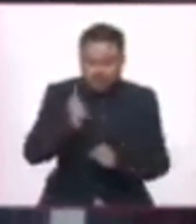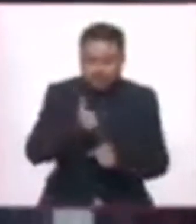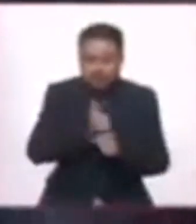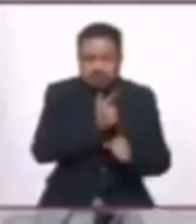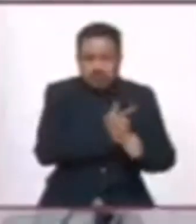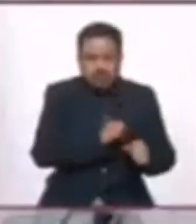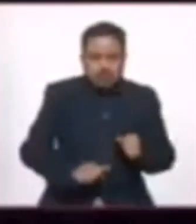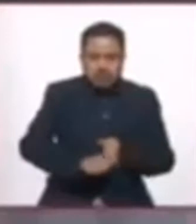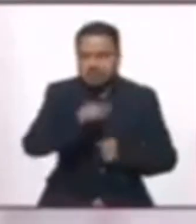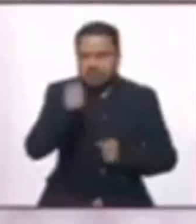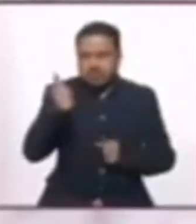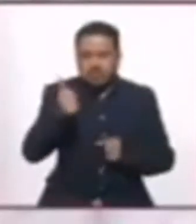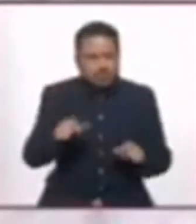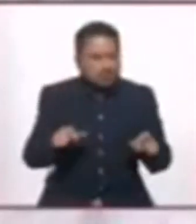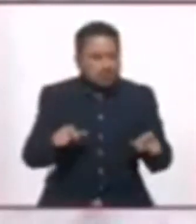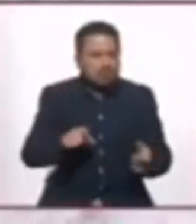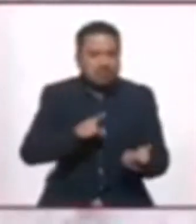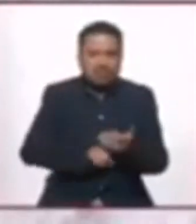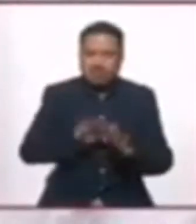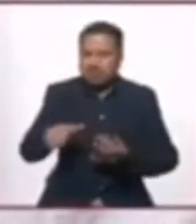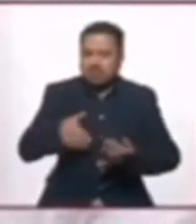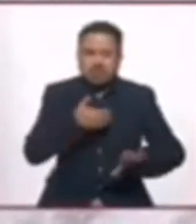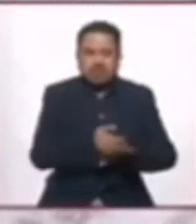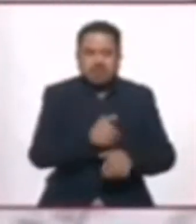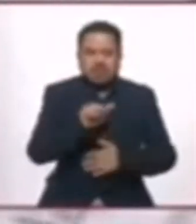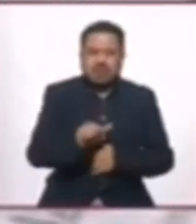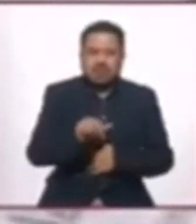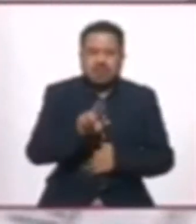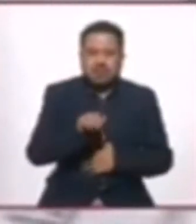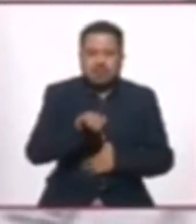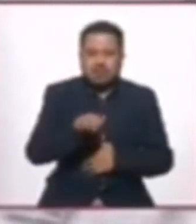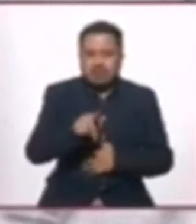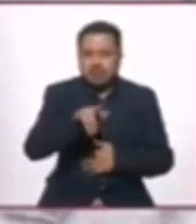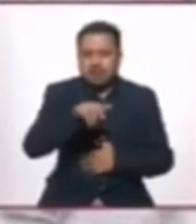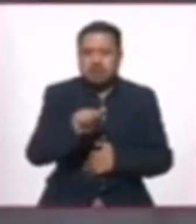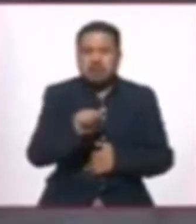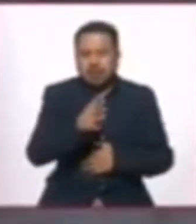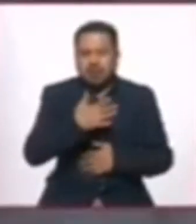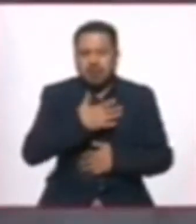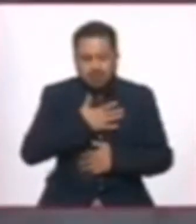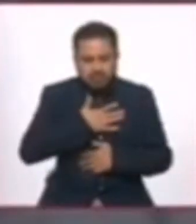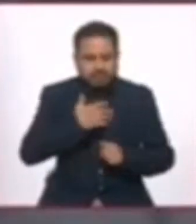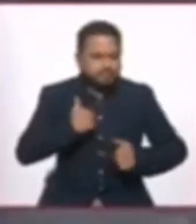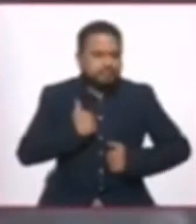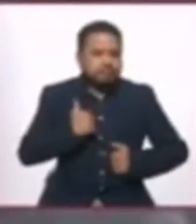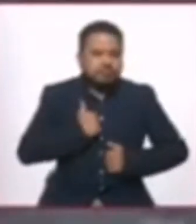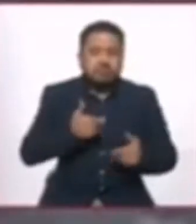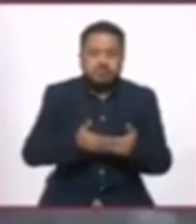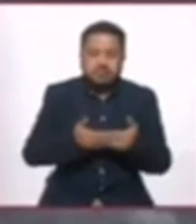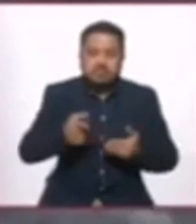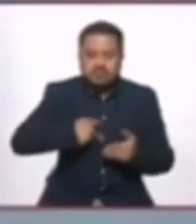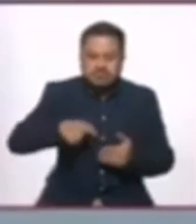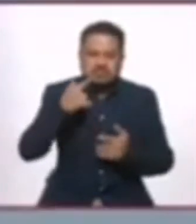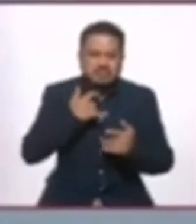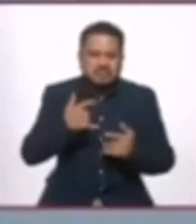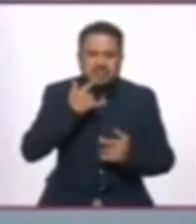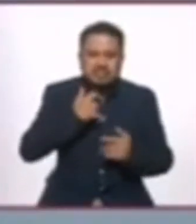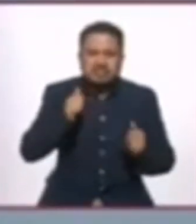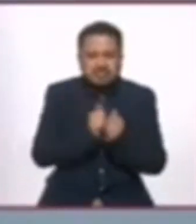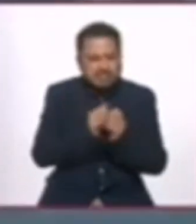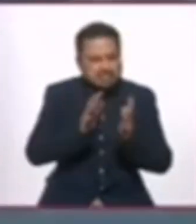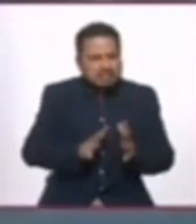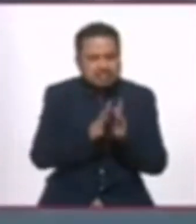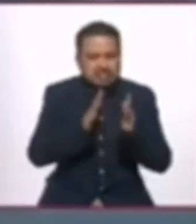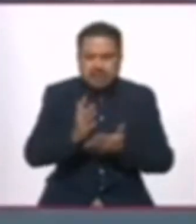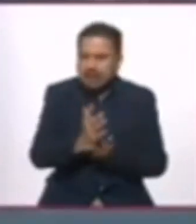encontramos otra ofensiva, otra agresión armenia, y Azerbaiyán y nuestras fuerzas armadas ahora luchan,